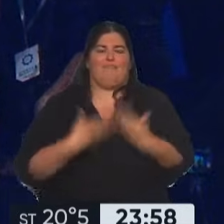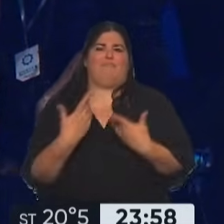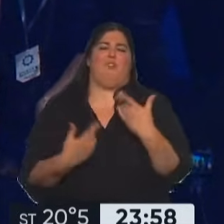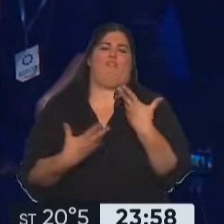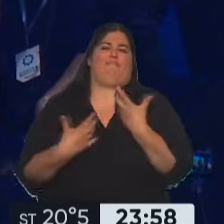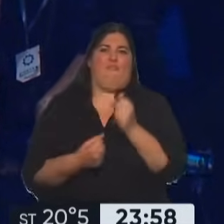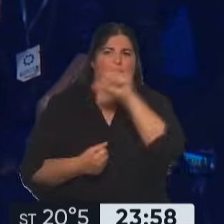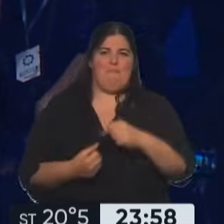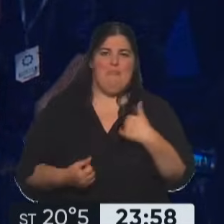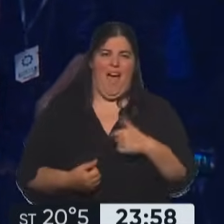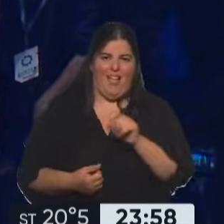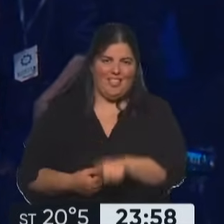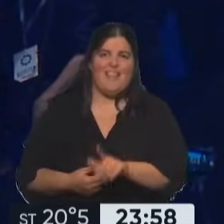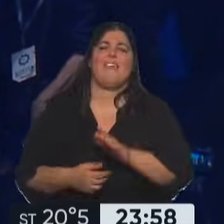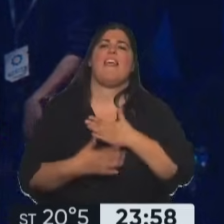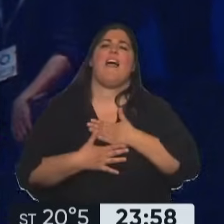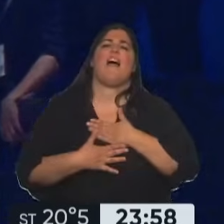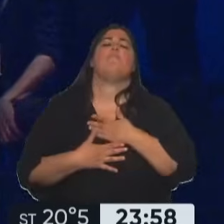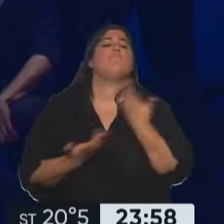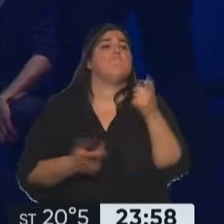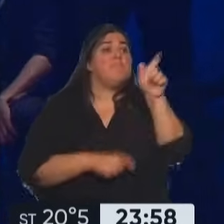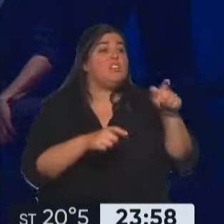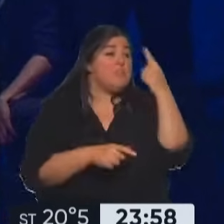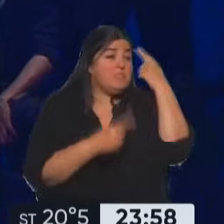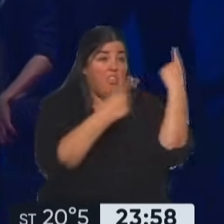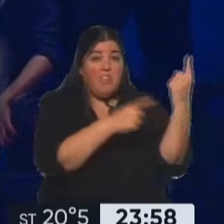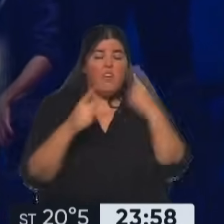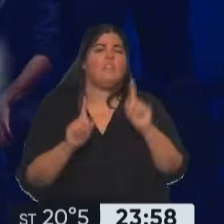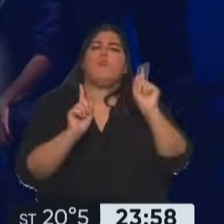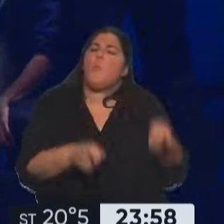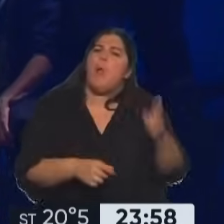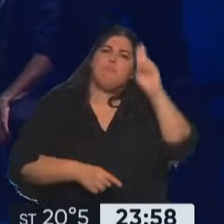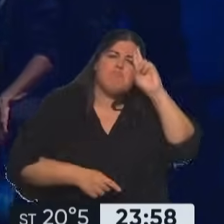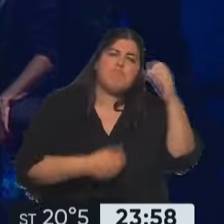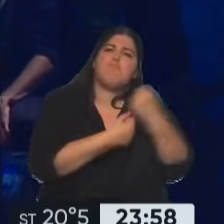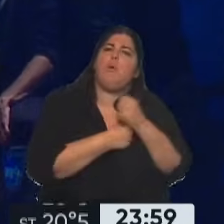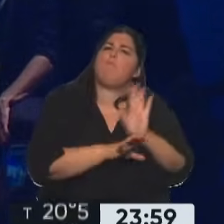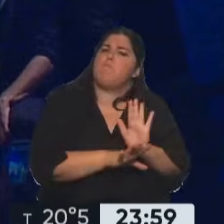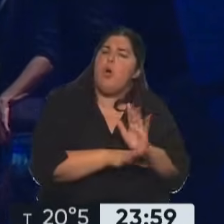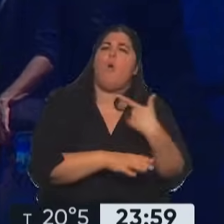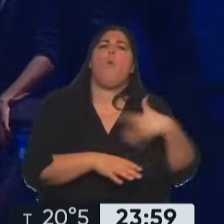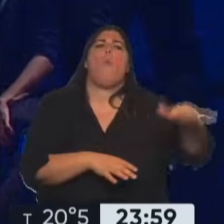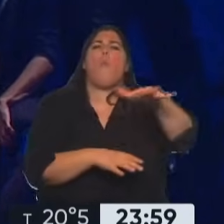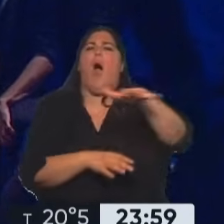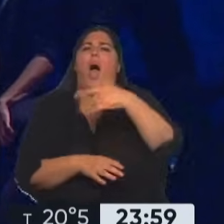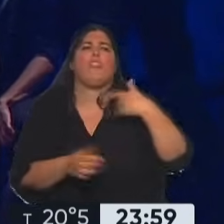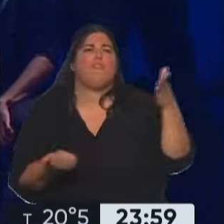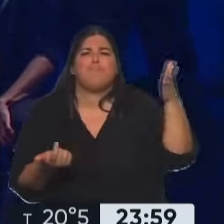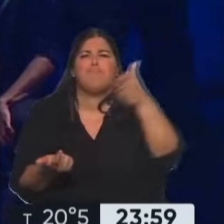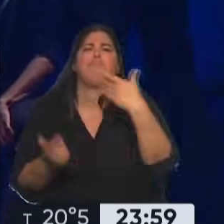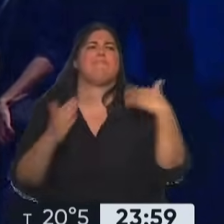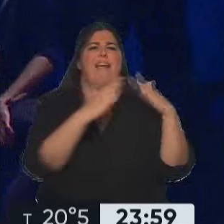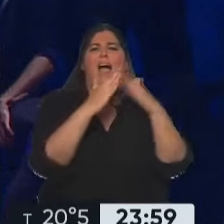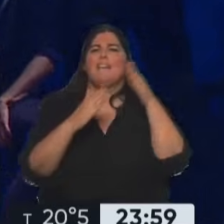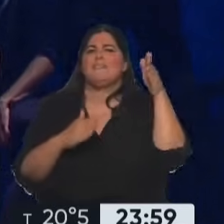patria, abrazando al que piensa distinto, barrio por barrio, casa